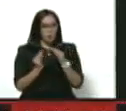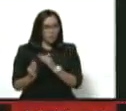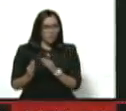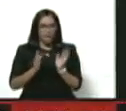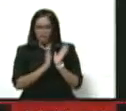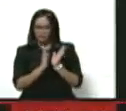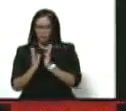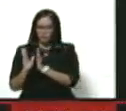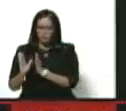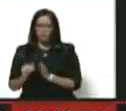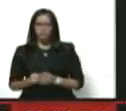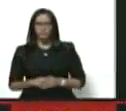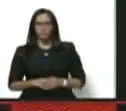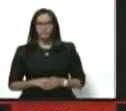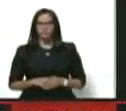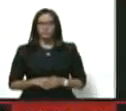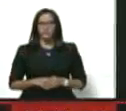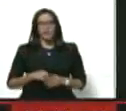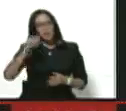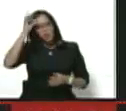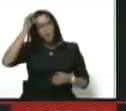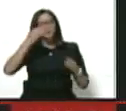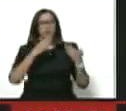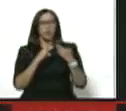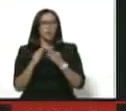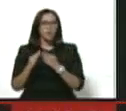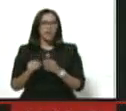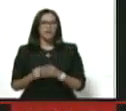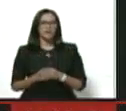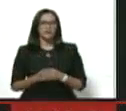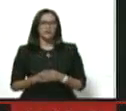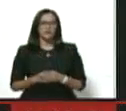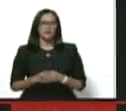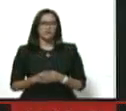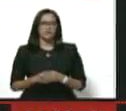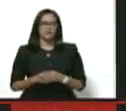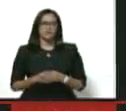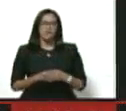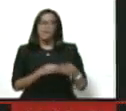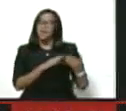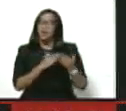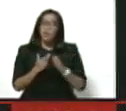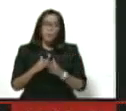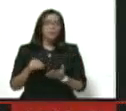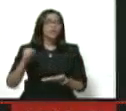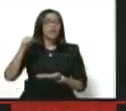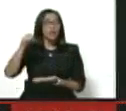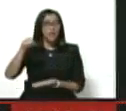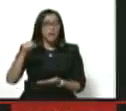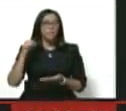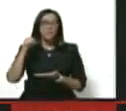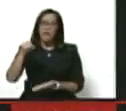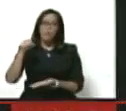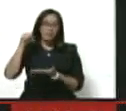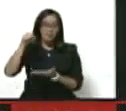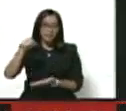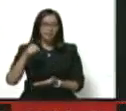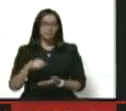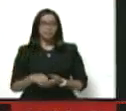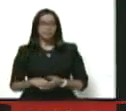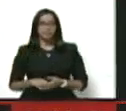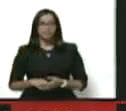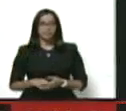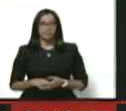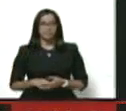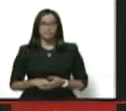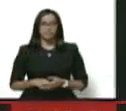UVC, los consejos comunales, las comunas, los CLAP, ¿ah?